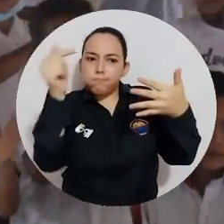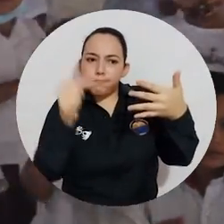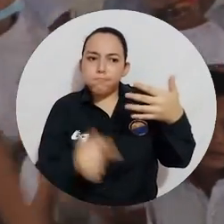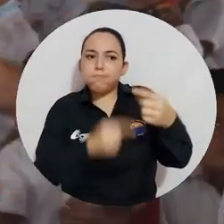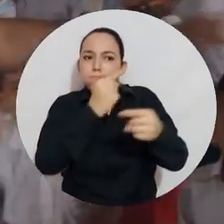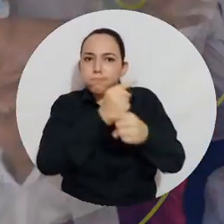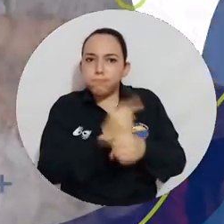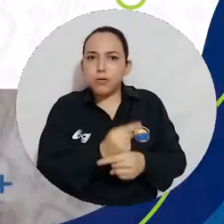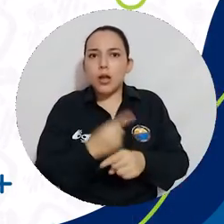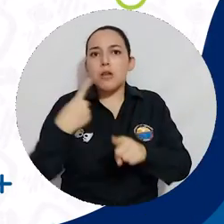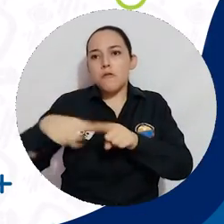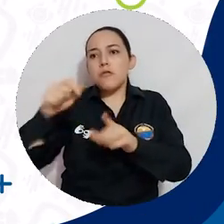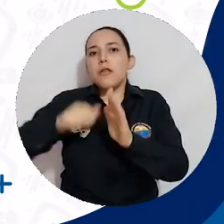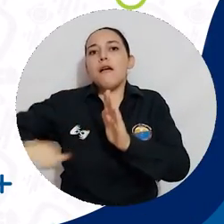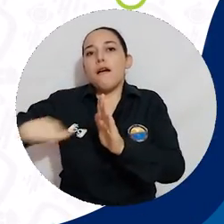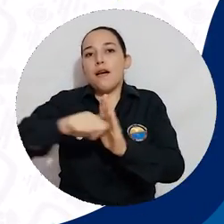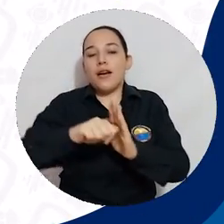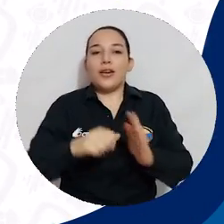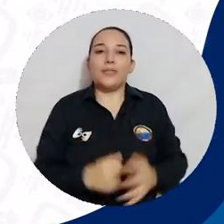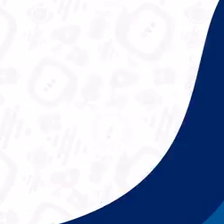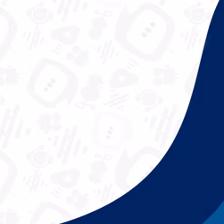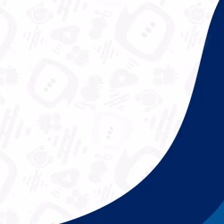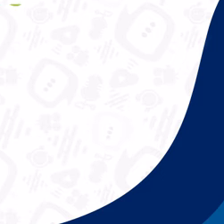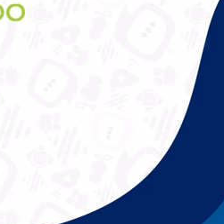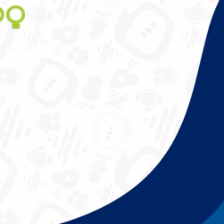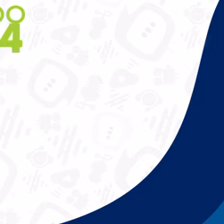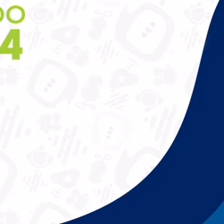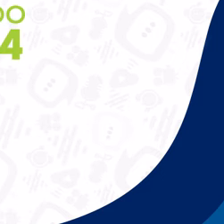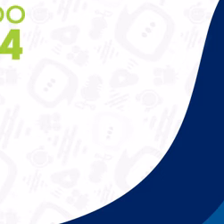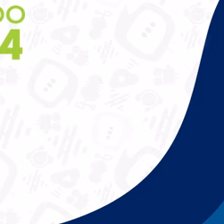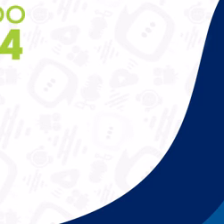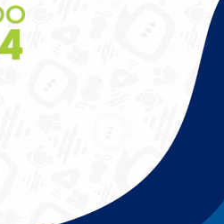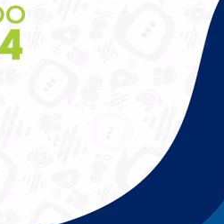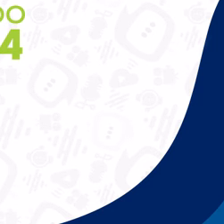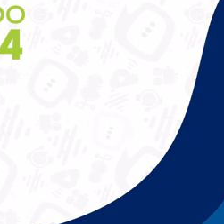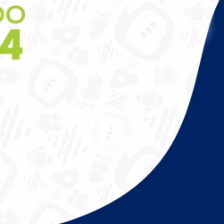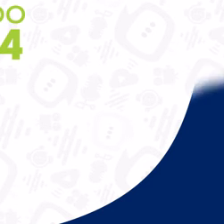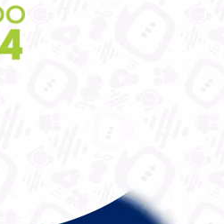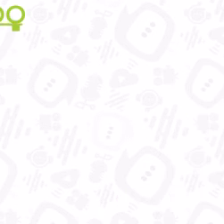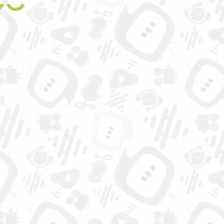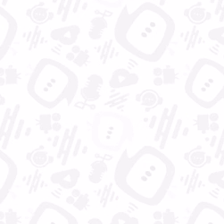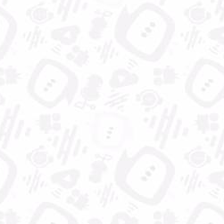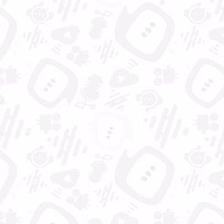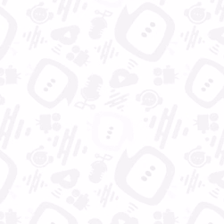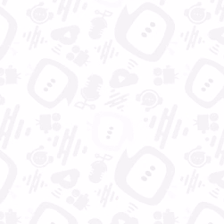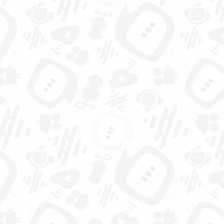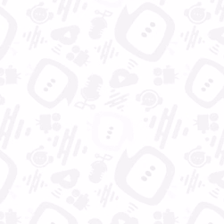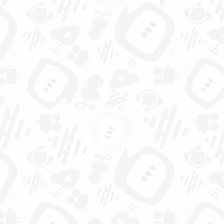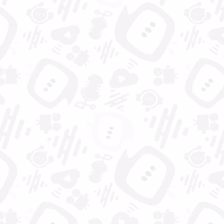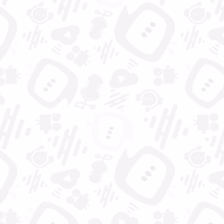responsabilidad social empresarial desde cada área misional. Universidad del Magdalena, aún más incluyente e innovadora.